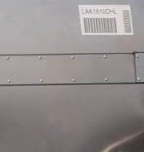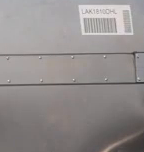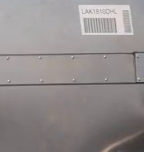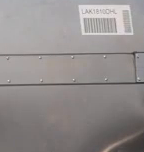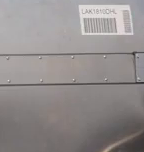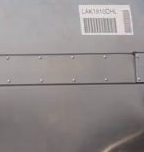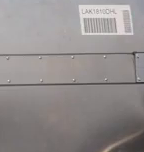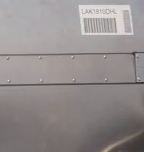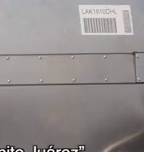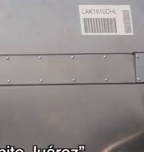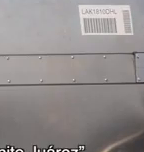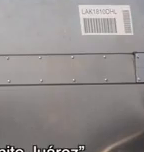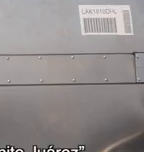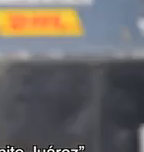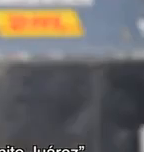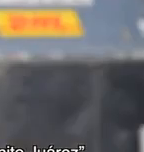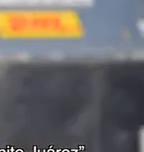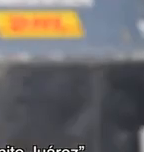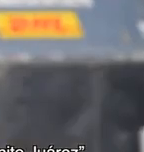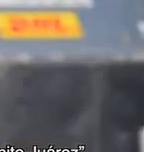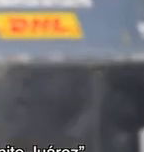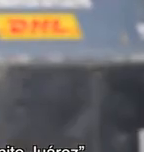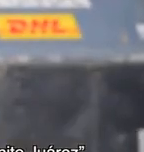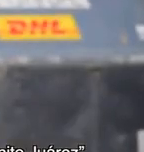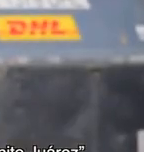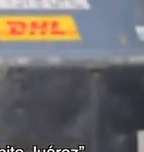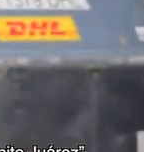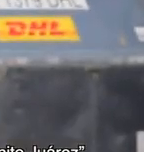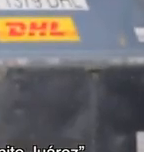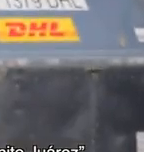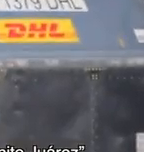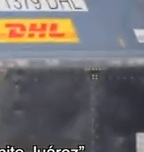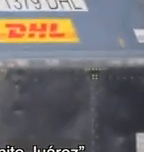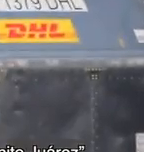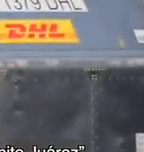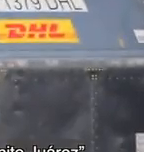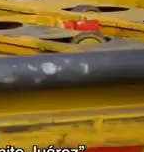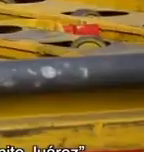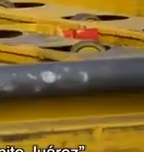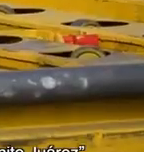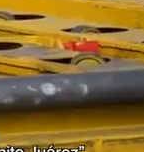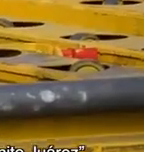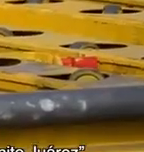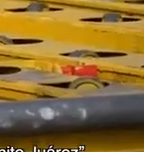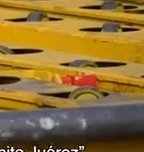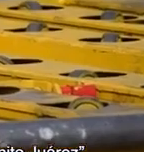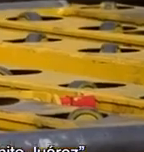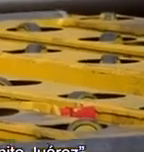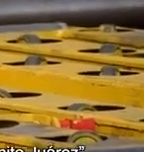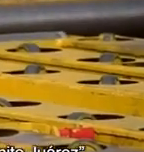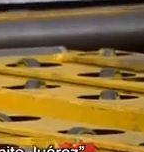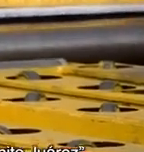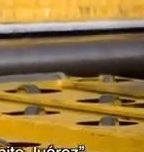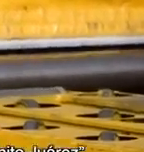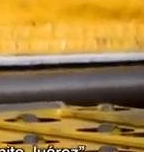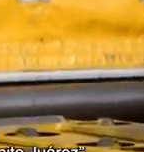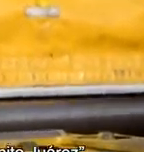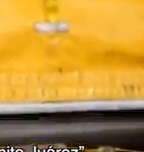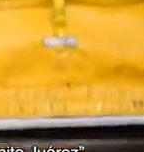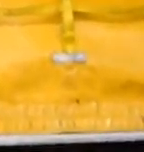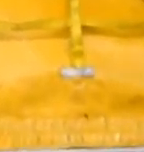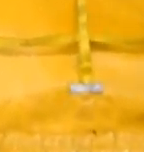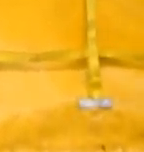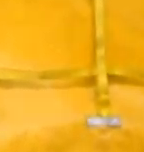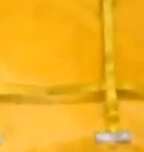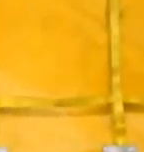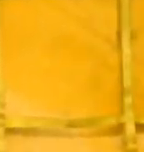contra el virus SARS-CoV-2. Los días 28, 29 y 30 de abril Arribaron al Aeropuerto Internacional de la Ciudad de México Benito